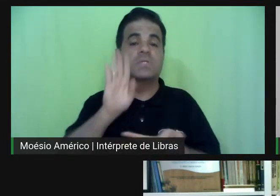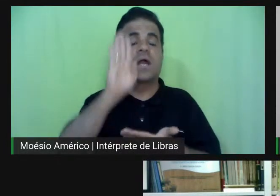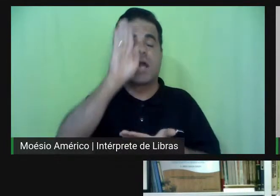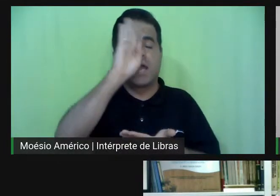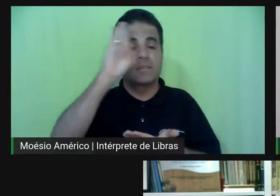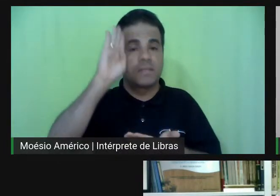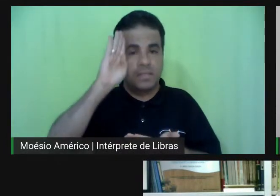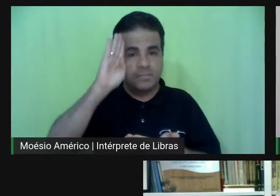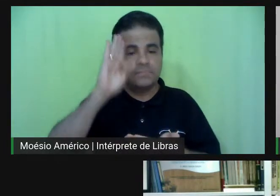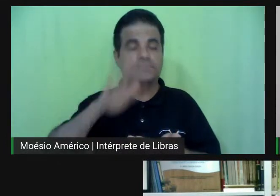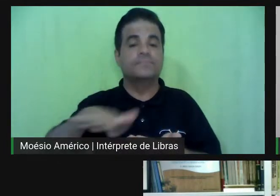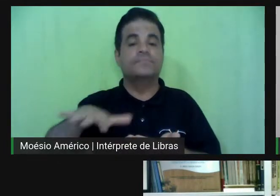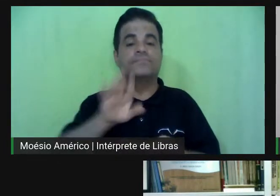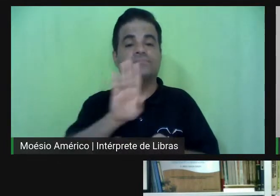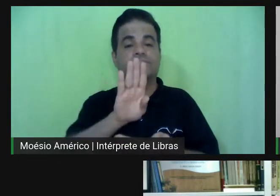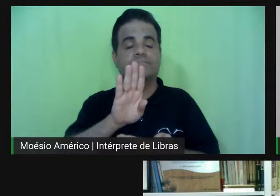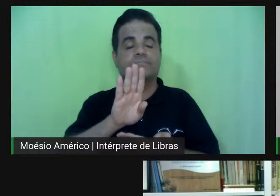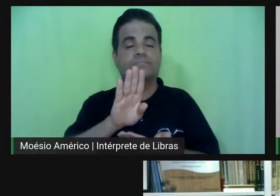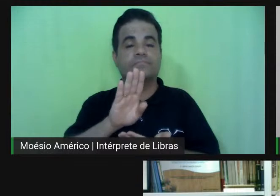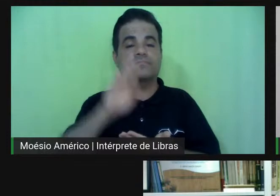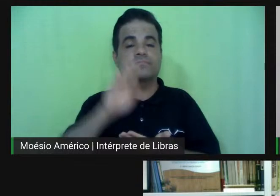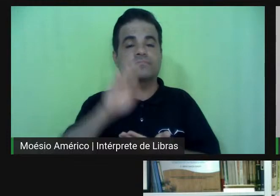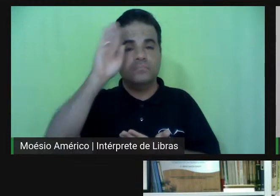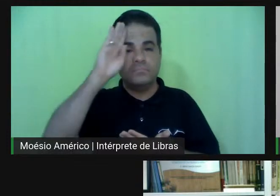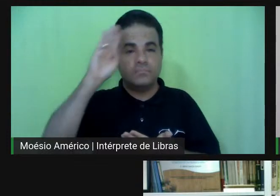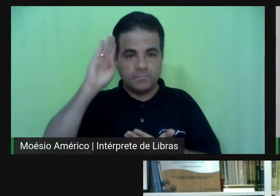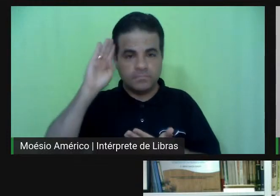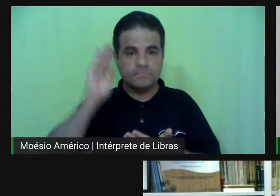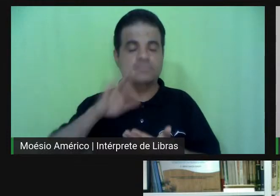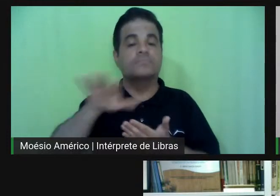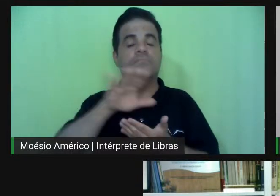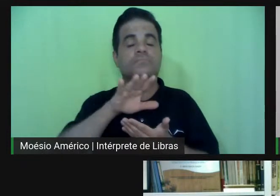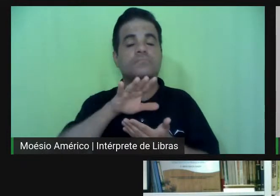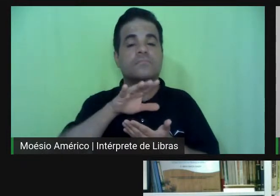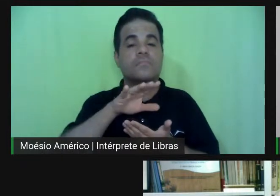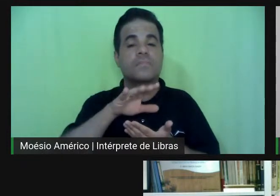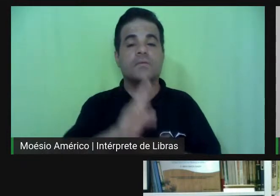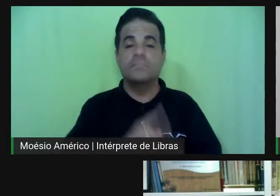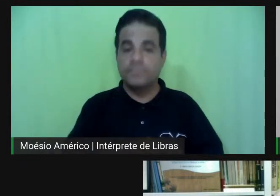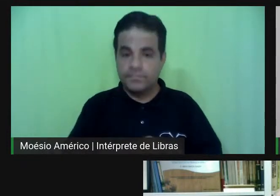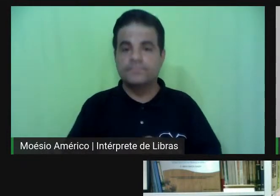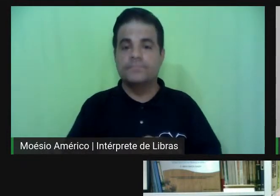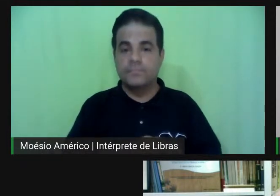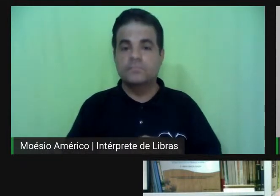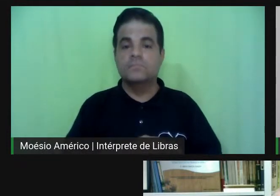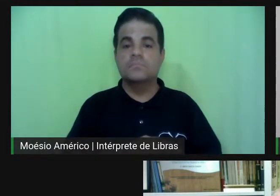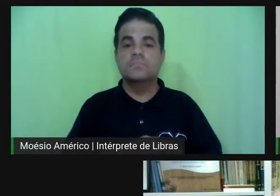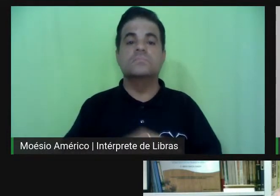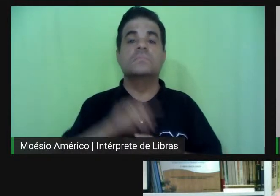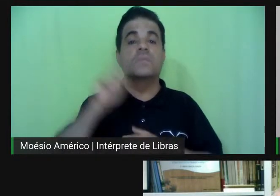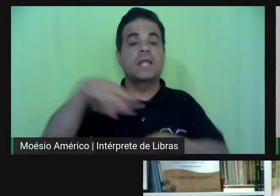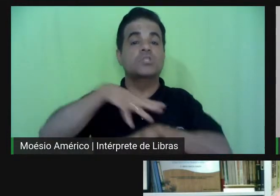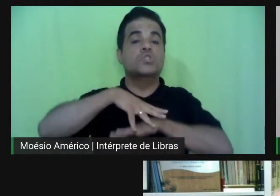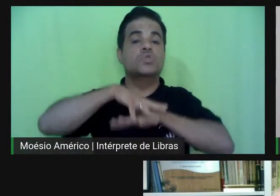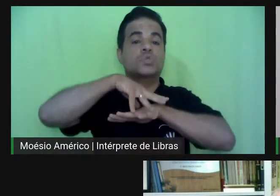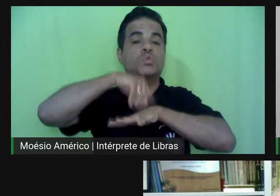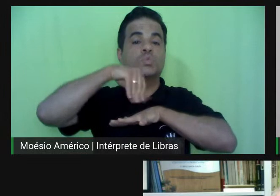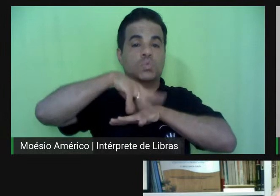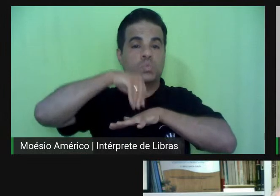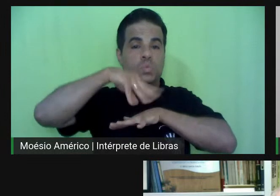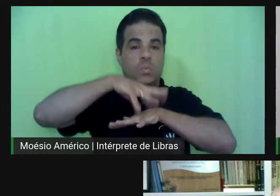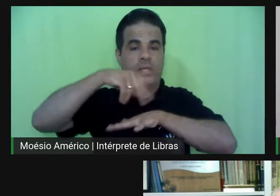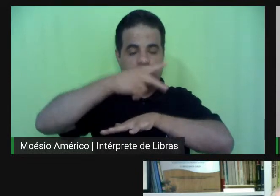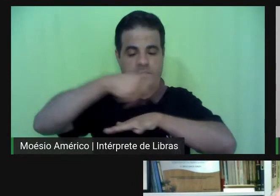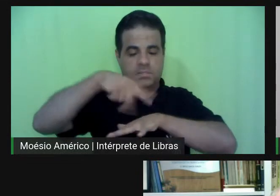de esto como universidad de estocolmo suecia y otras